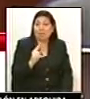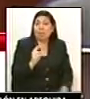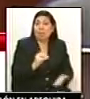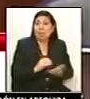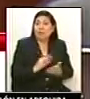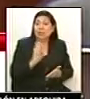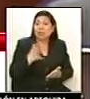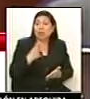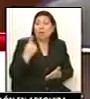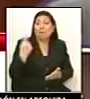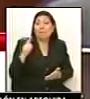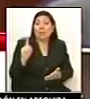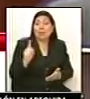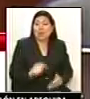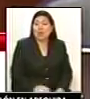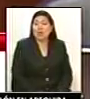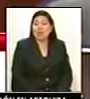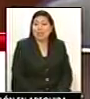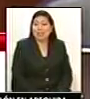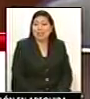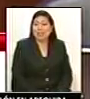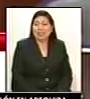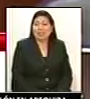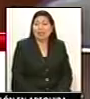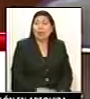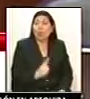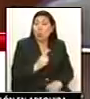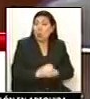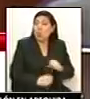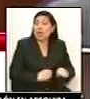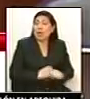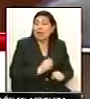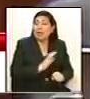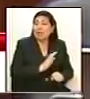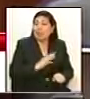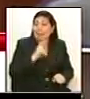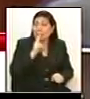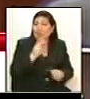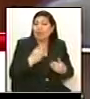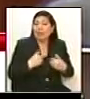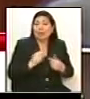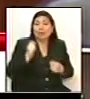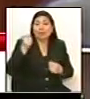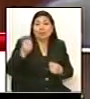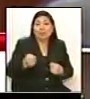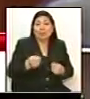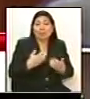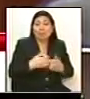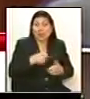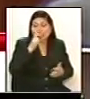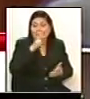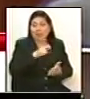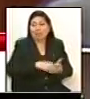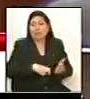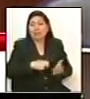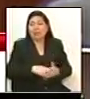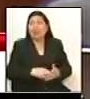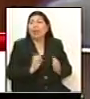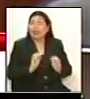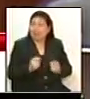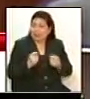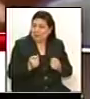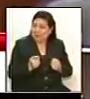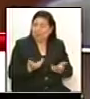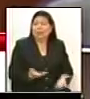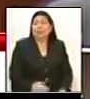de 5,000 millones, presidente, que anualmente el Estado peruano tiene que devolverles a las empresas mineras. Hay que incentivar